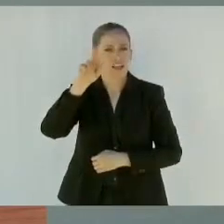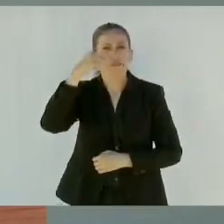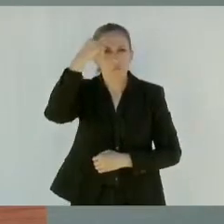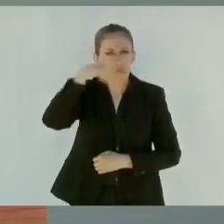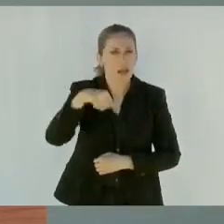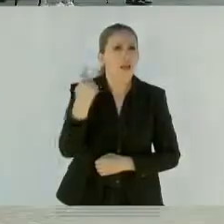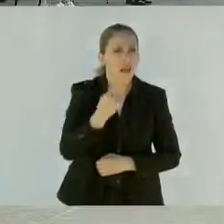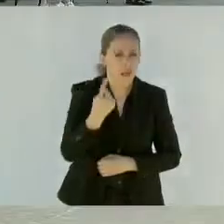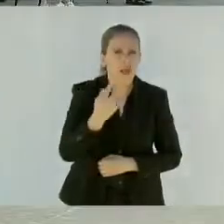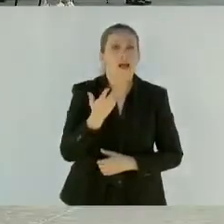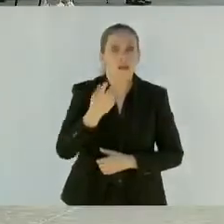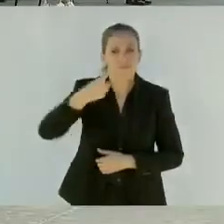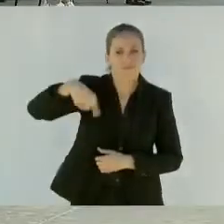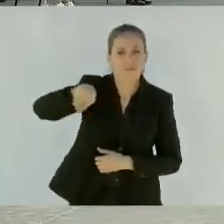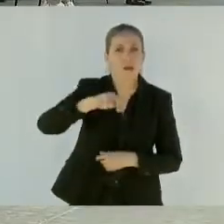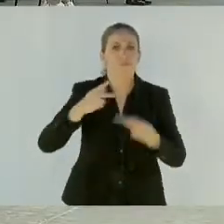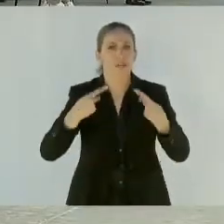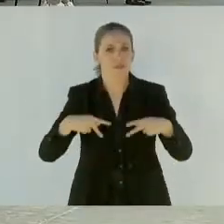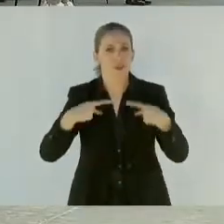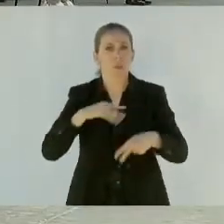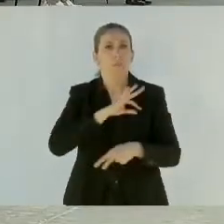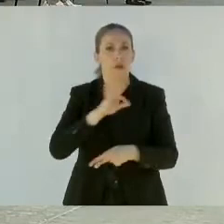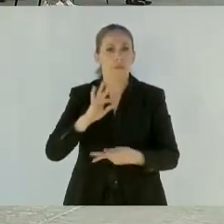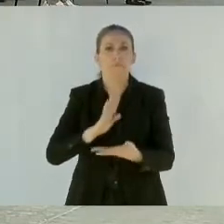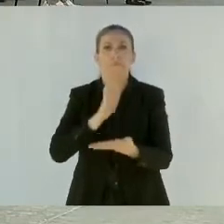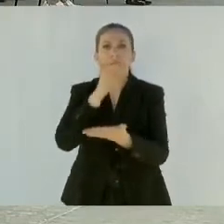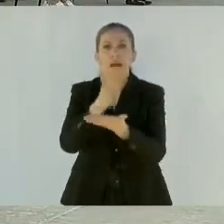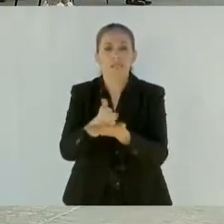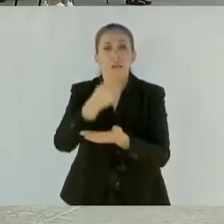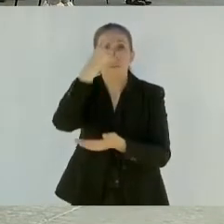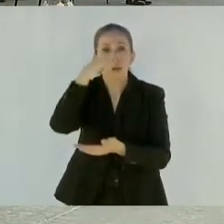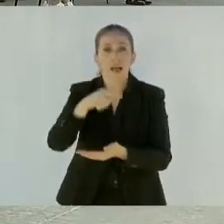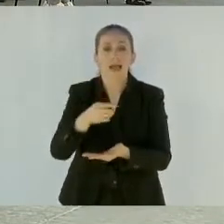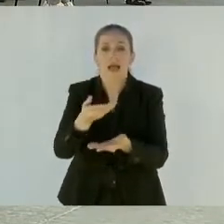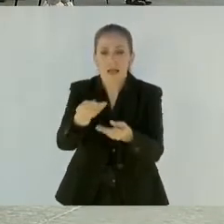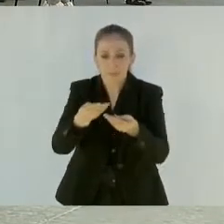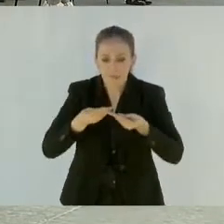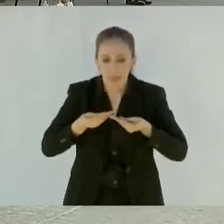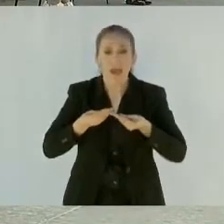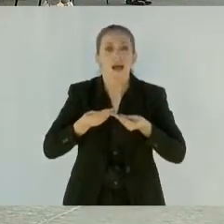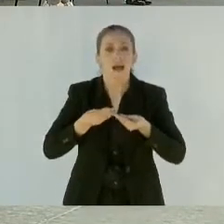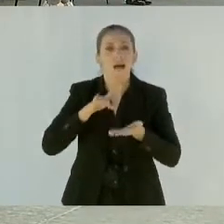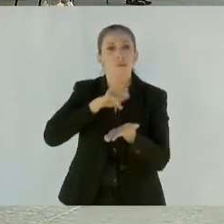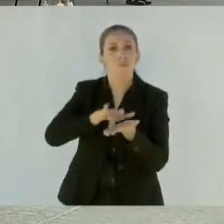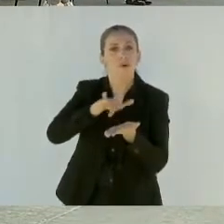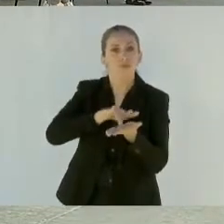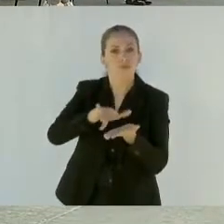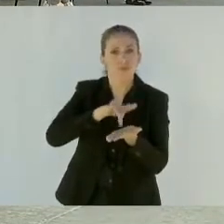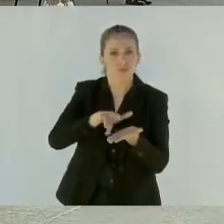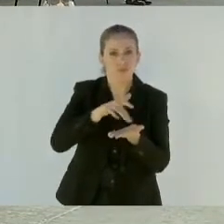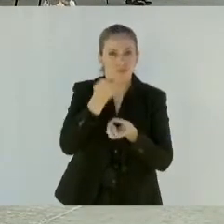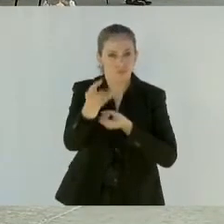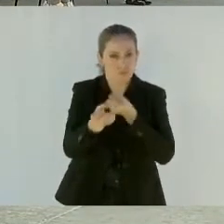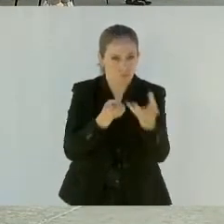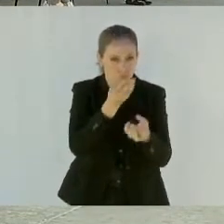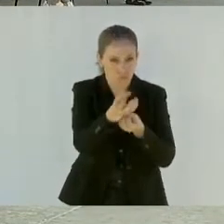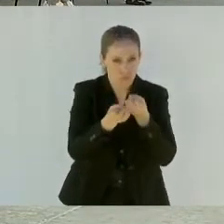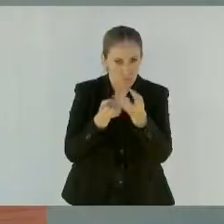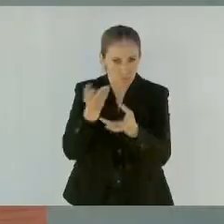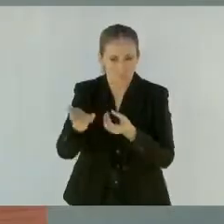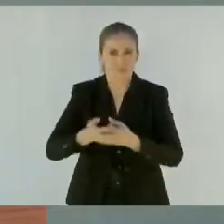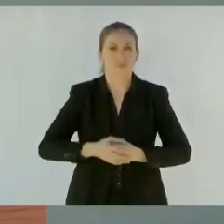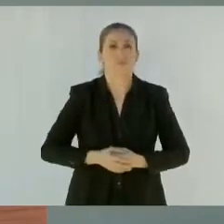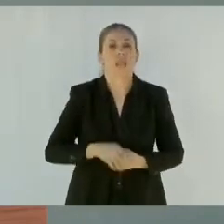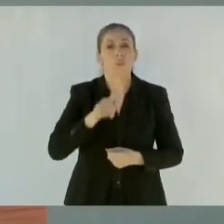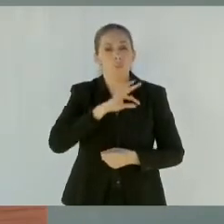apoyos en estas sucursales del Banco del Bienestar.